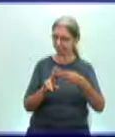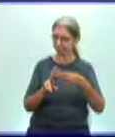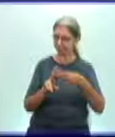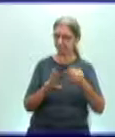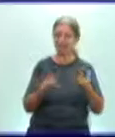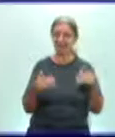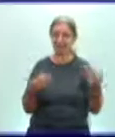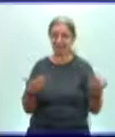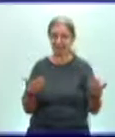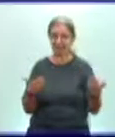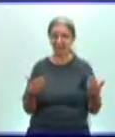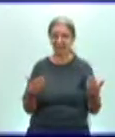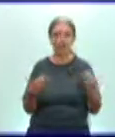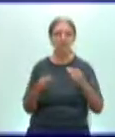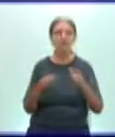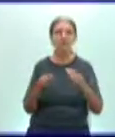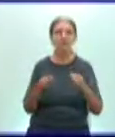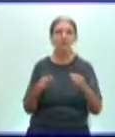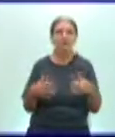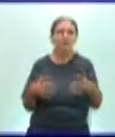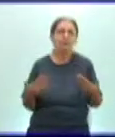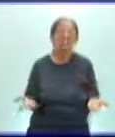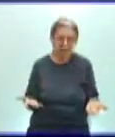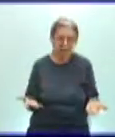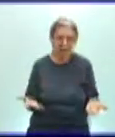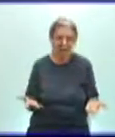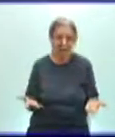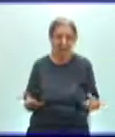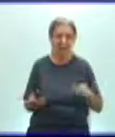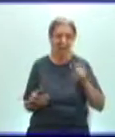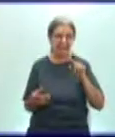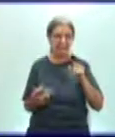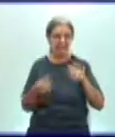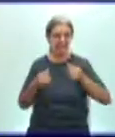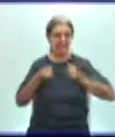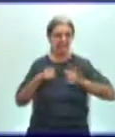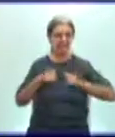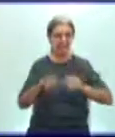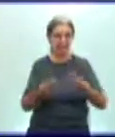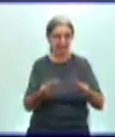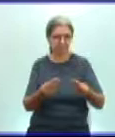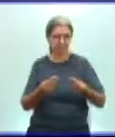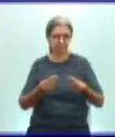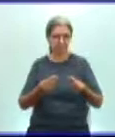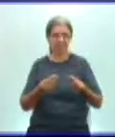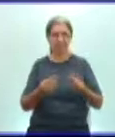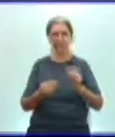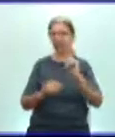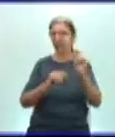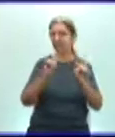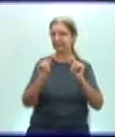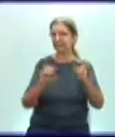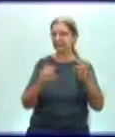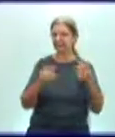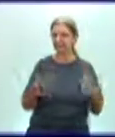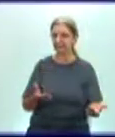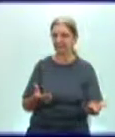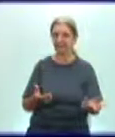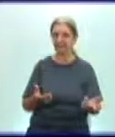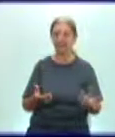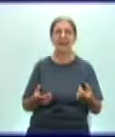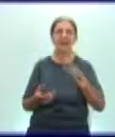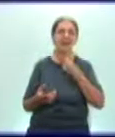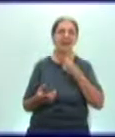título tiene una función deíctica, ofrece información, pero deja incógnitas. ¿Y cuáles